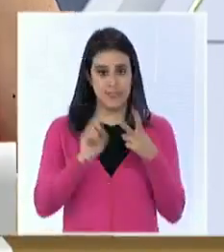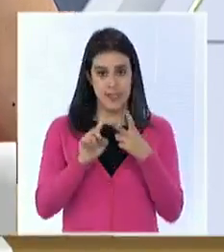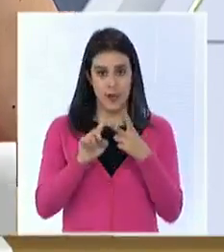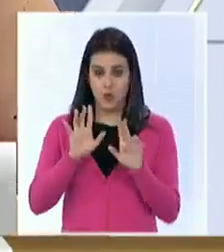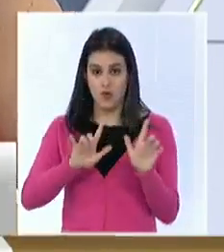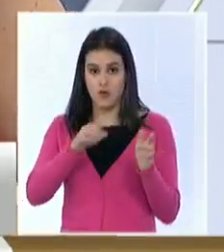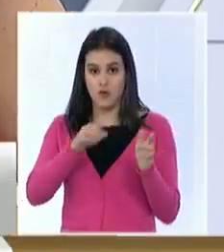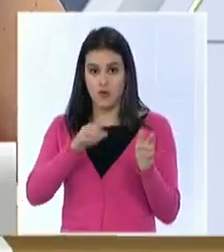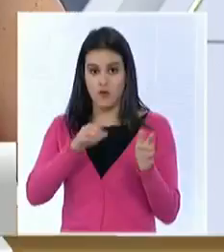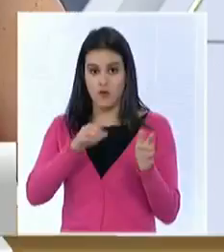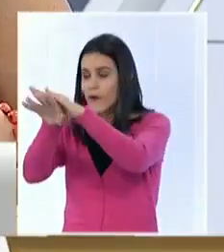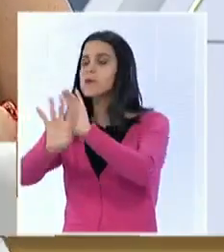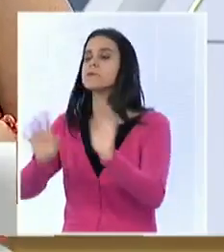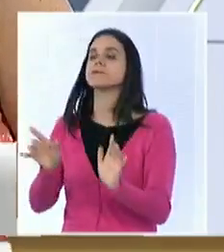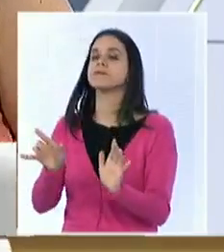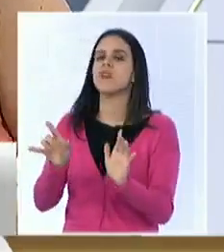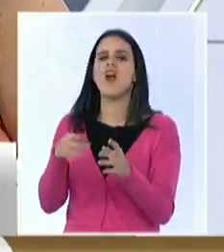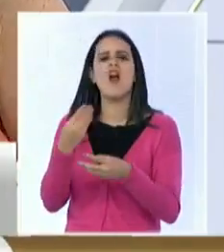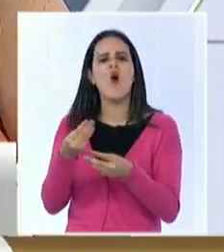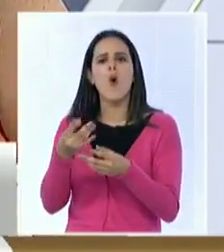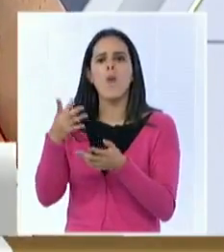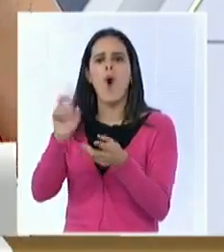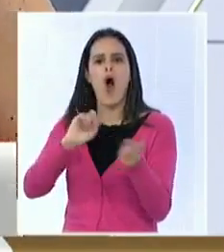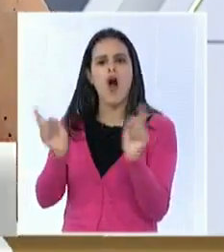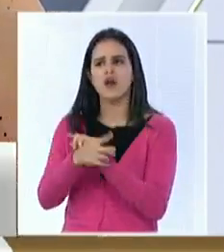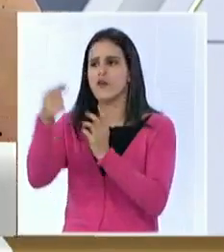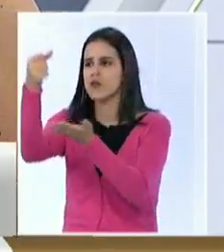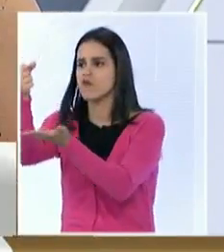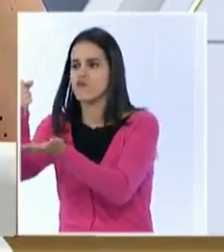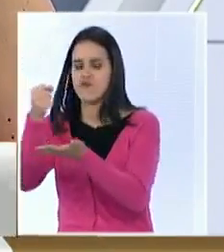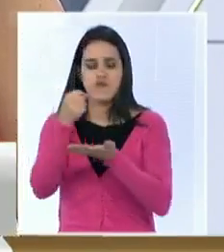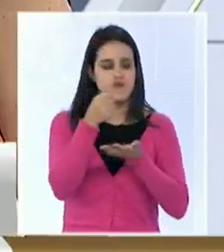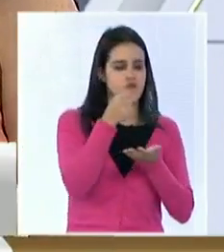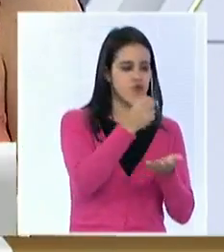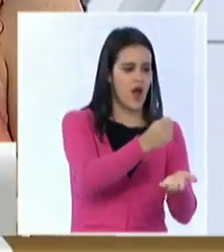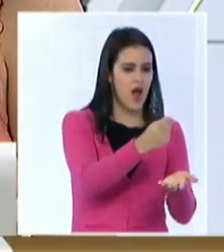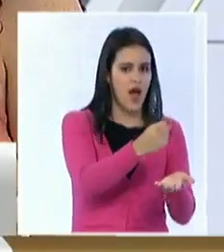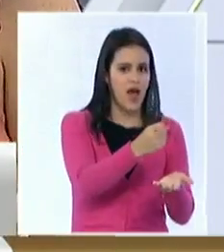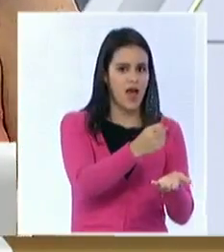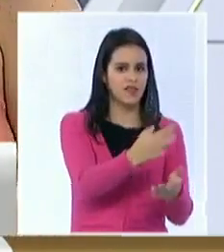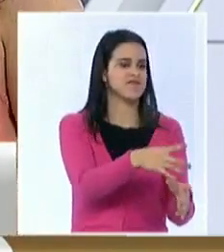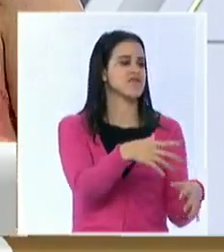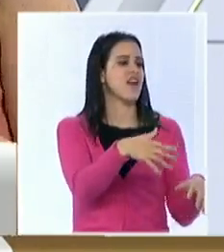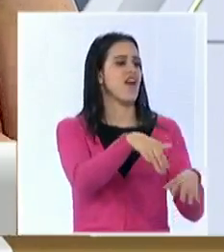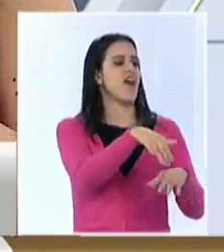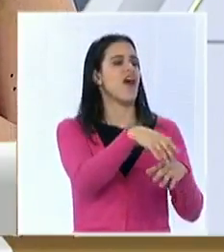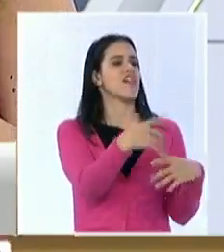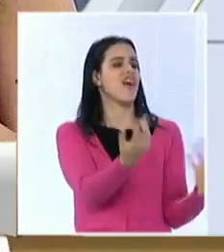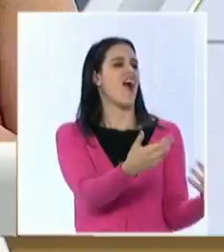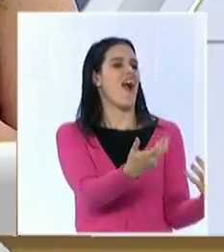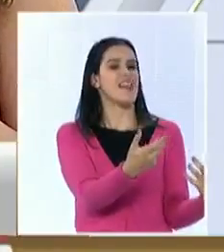descongelar es todo lo contrario, debe ocurrir lentamente. ¿Y para qué necesito que ocurra lentamente?